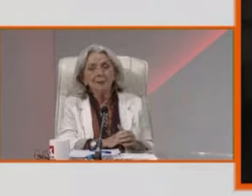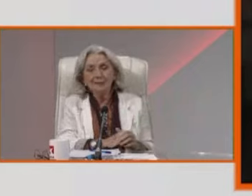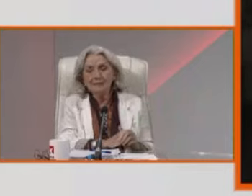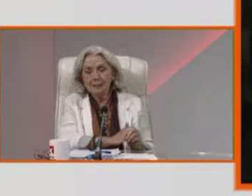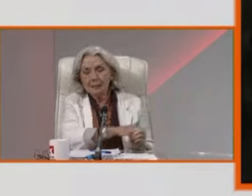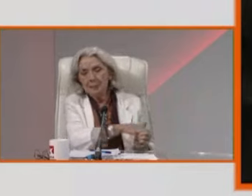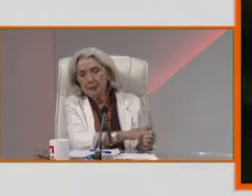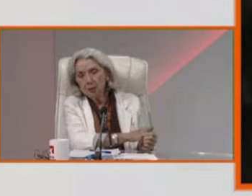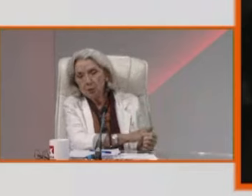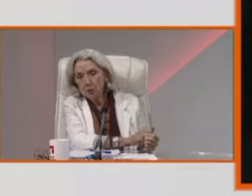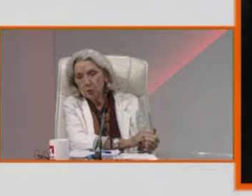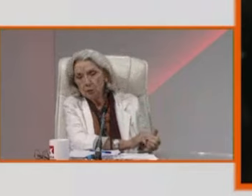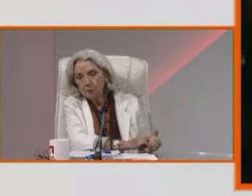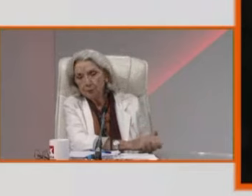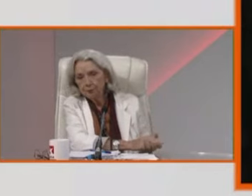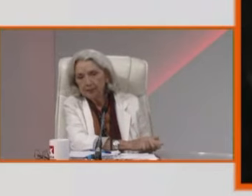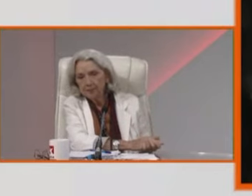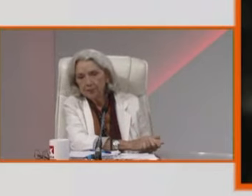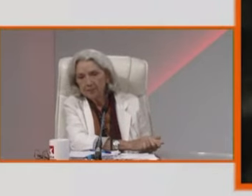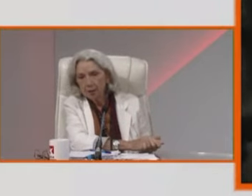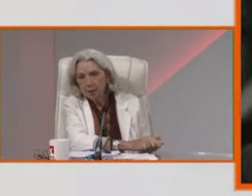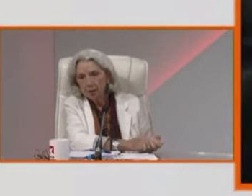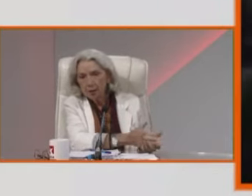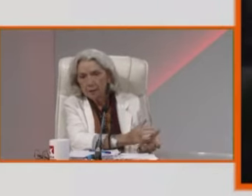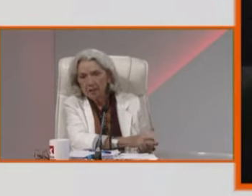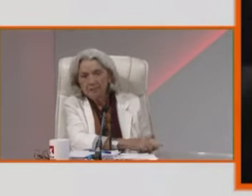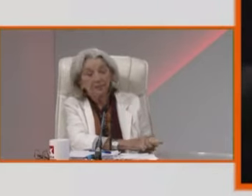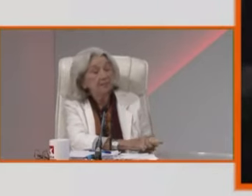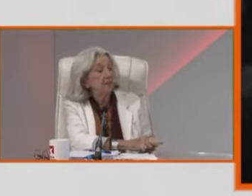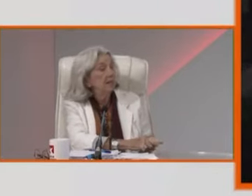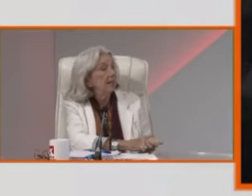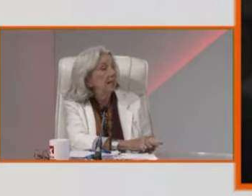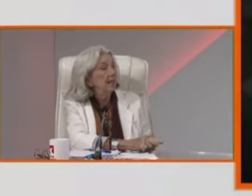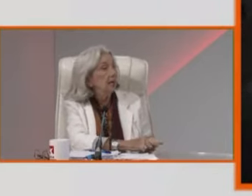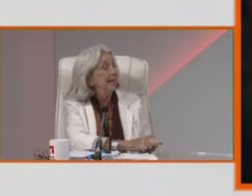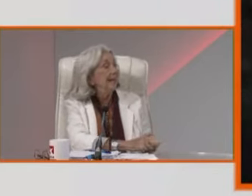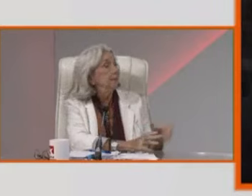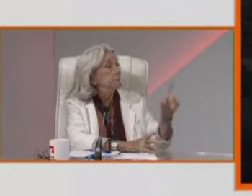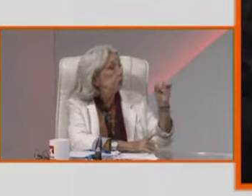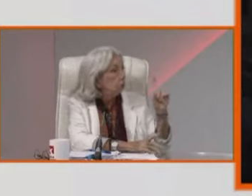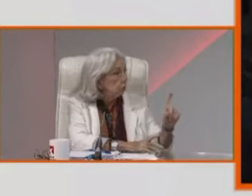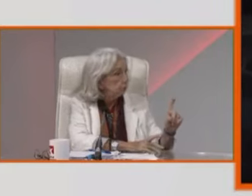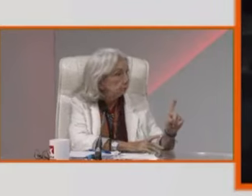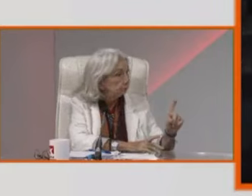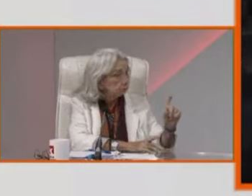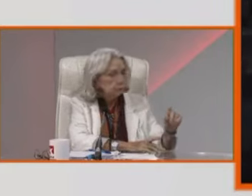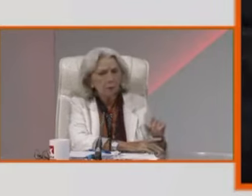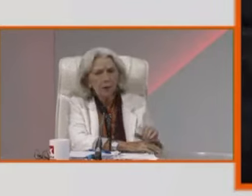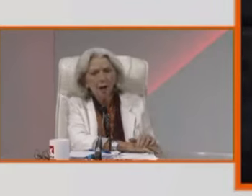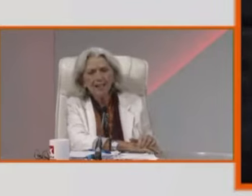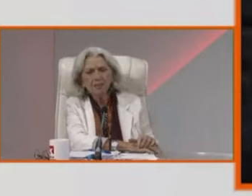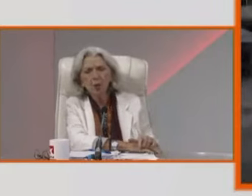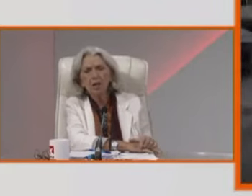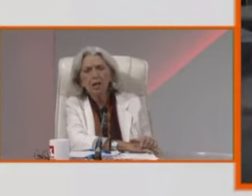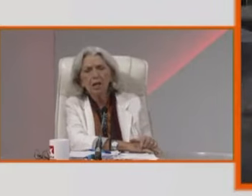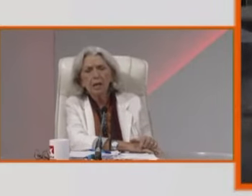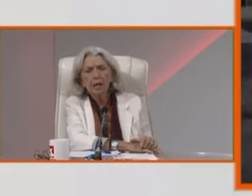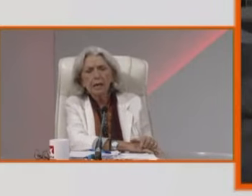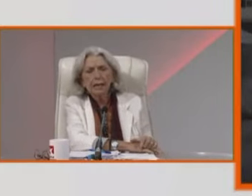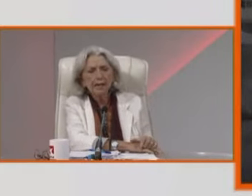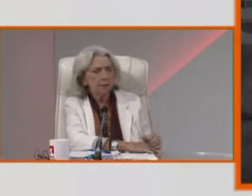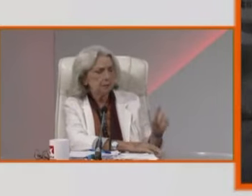y además el ministro de la Fuerza de Defensa de Israel le advirtió a